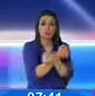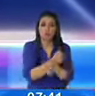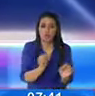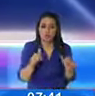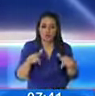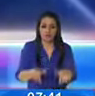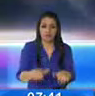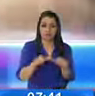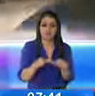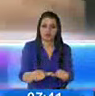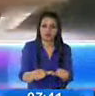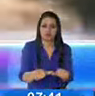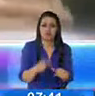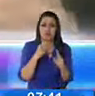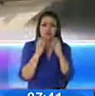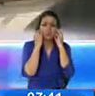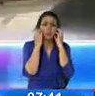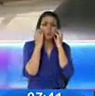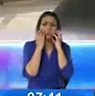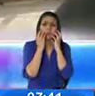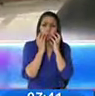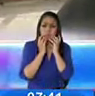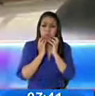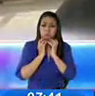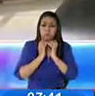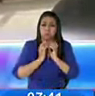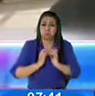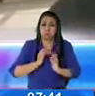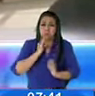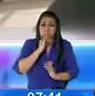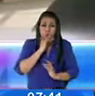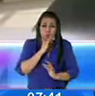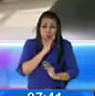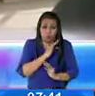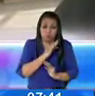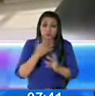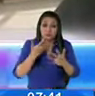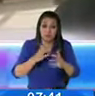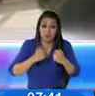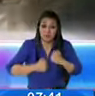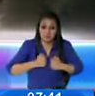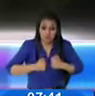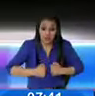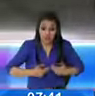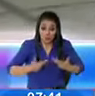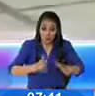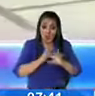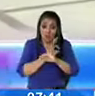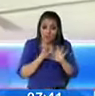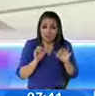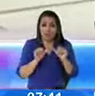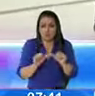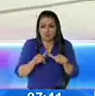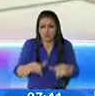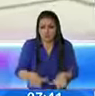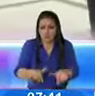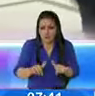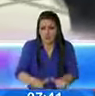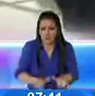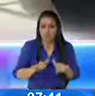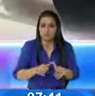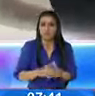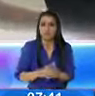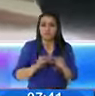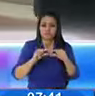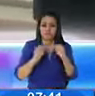Nosotros estaba todo con barba y eso, y resulta que lo aseamos y eso, y aquí lo tenemos. Gracias a la generosidad de los